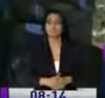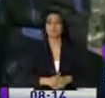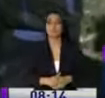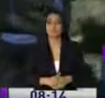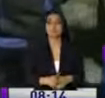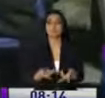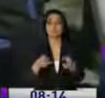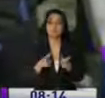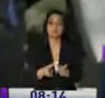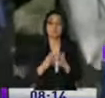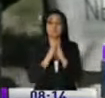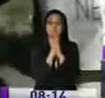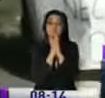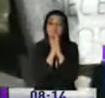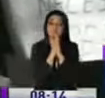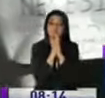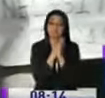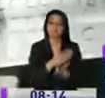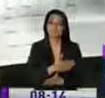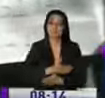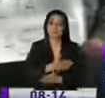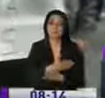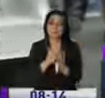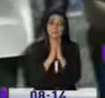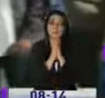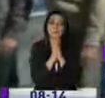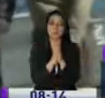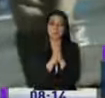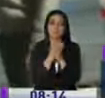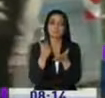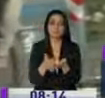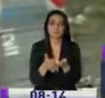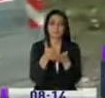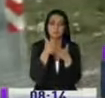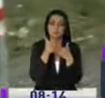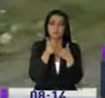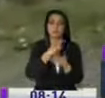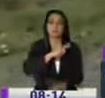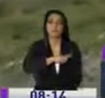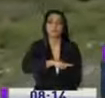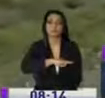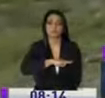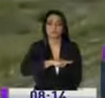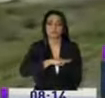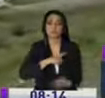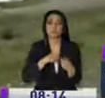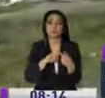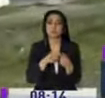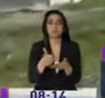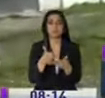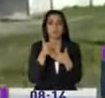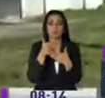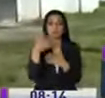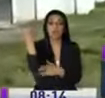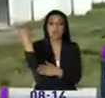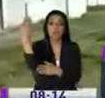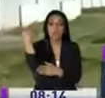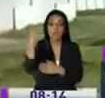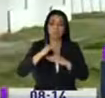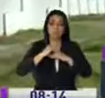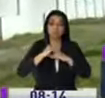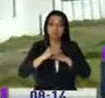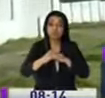pedido que hacemos aquí es que nos ayude el municipio, el señor alcalde, con la pavimentación o